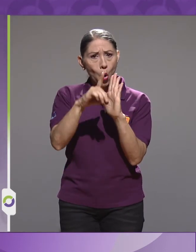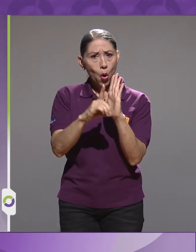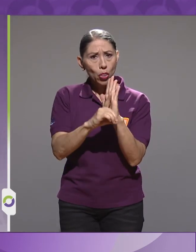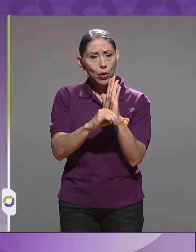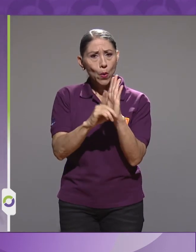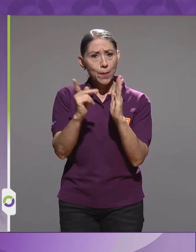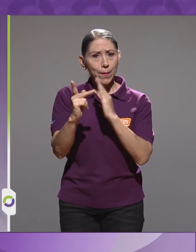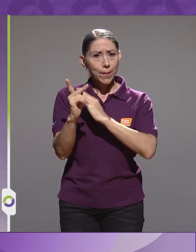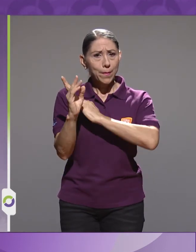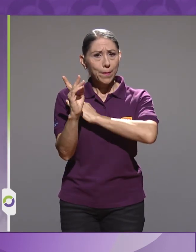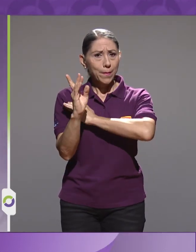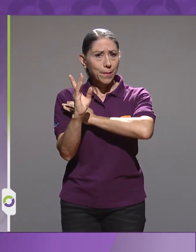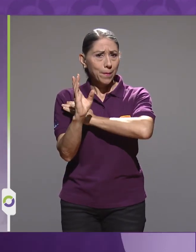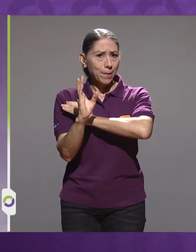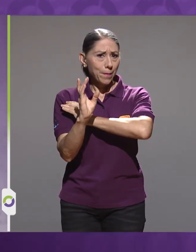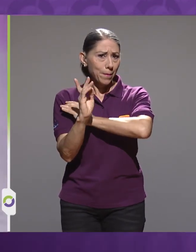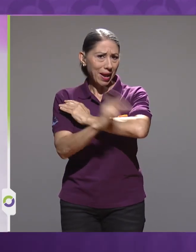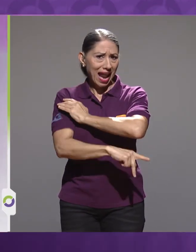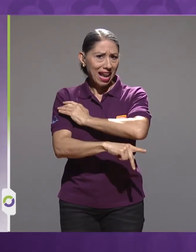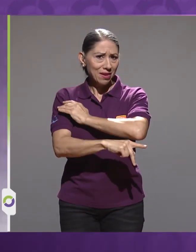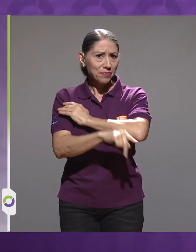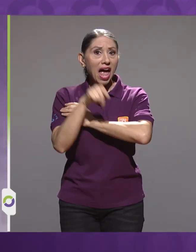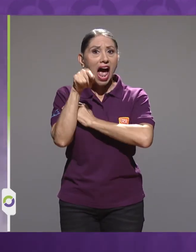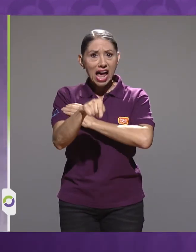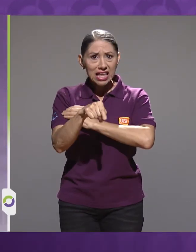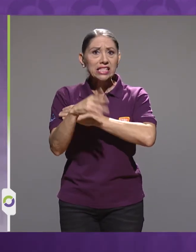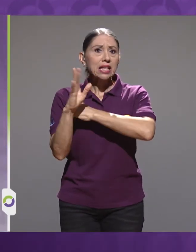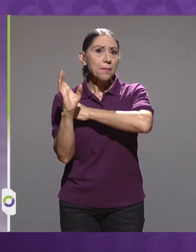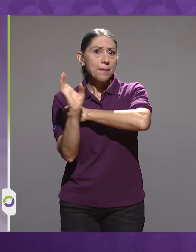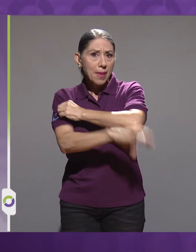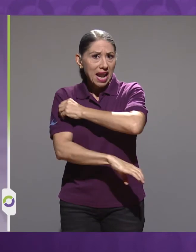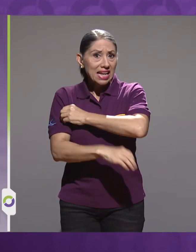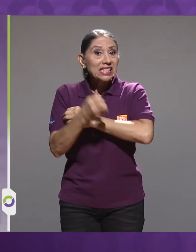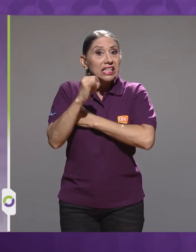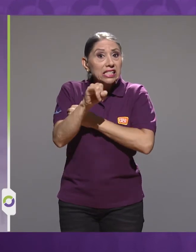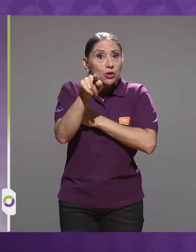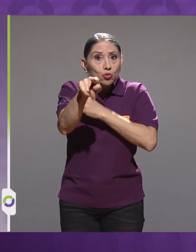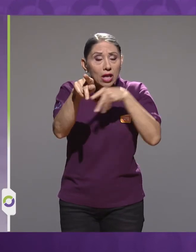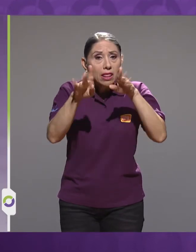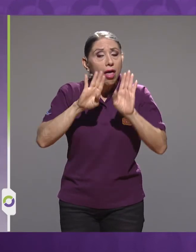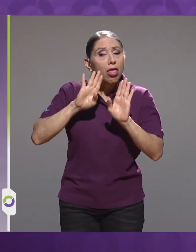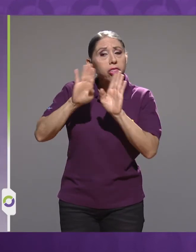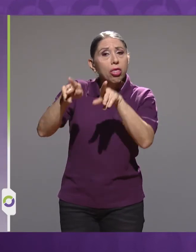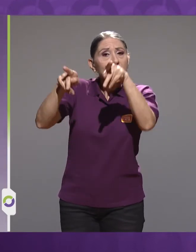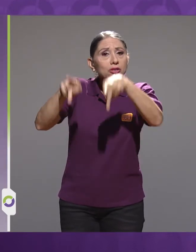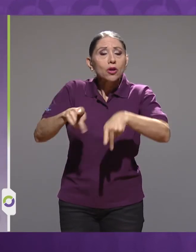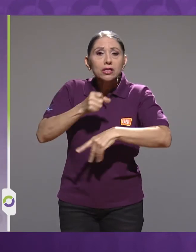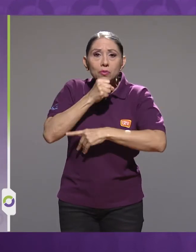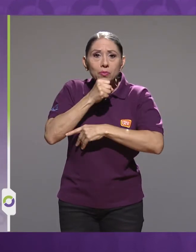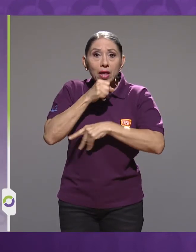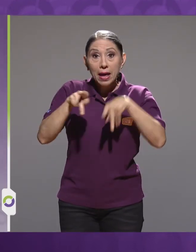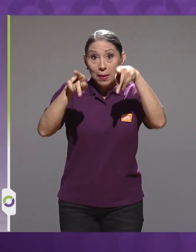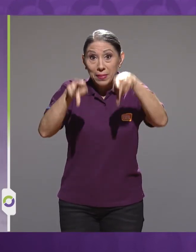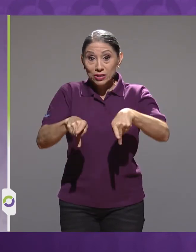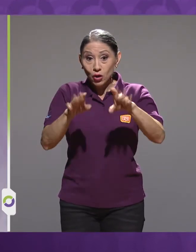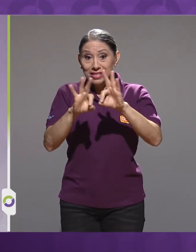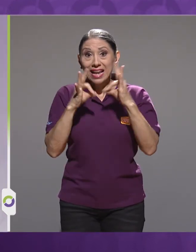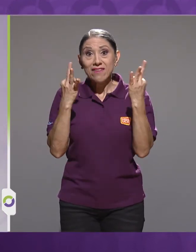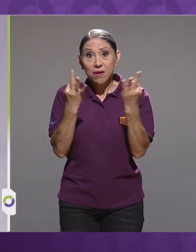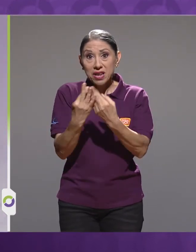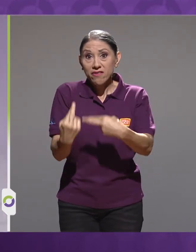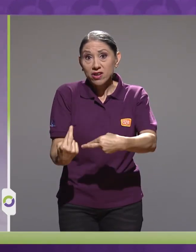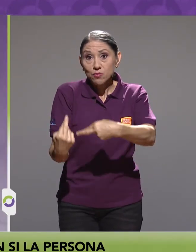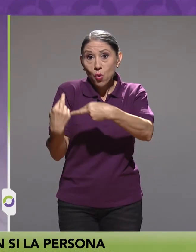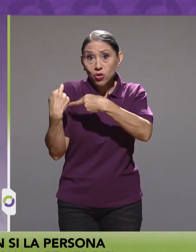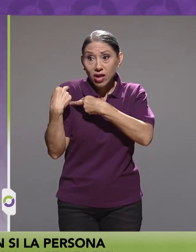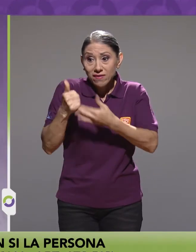donde se penaliza el abandono de las personas mayores. Las personas familiares que son responsables de brindar este